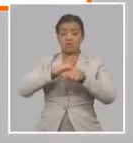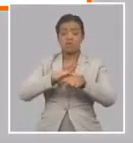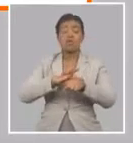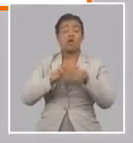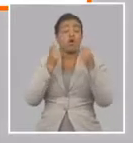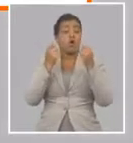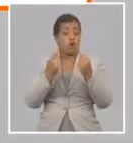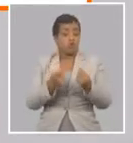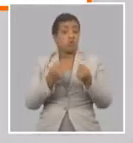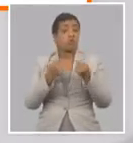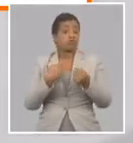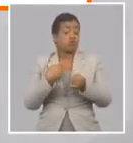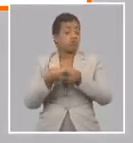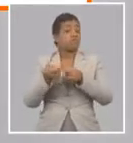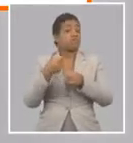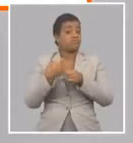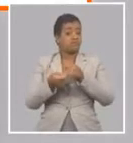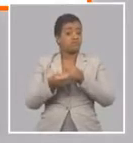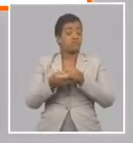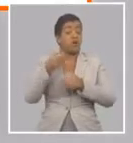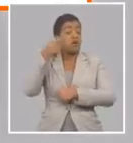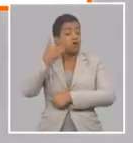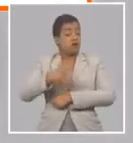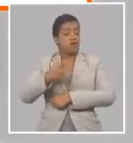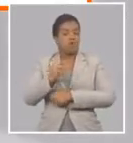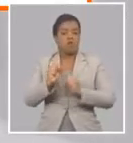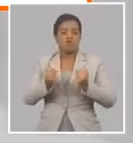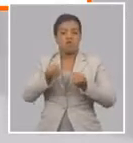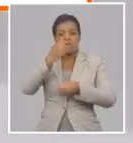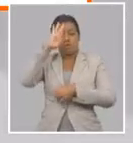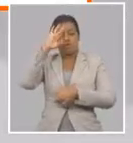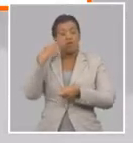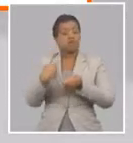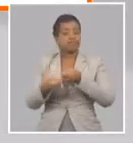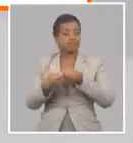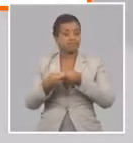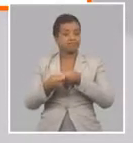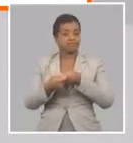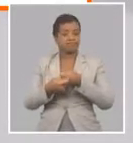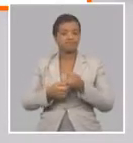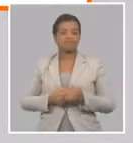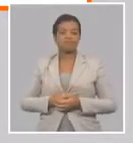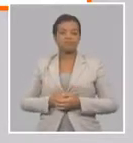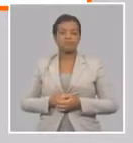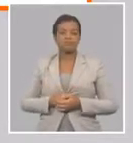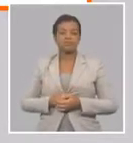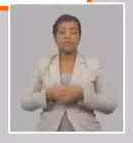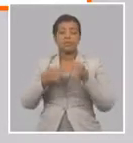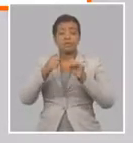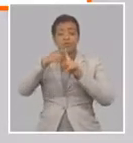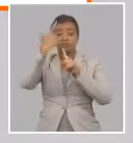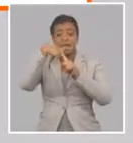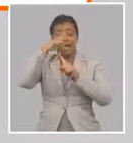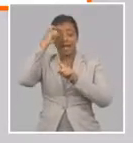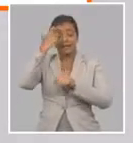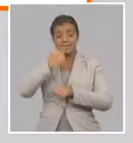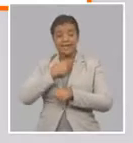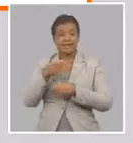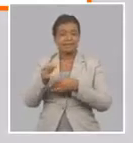monto financiero que ha tenido que verse obligado el país derogar por lo tanto el establecimiento de esta tasa sanitaria